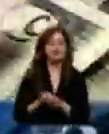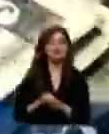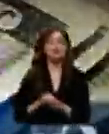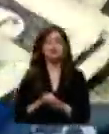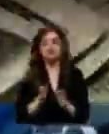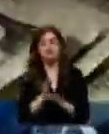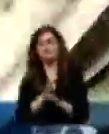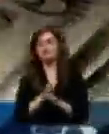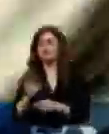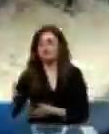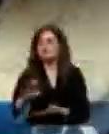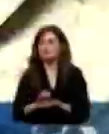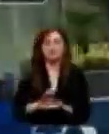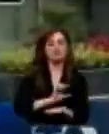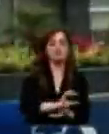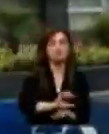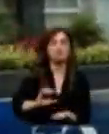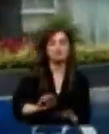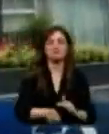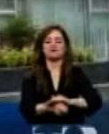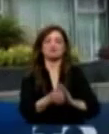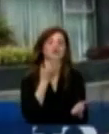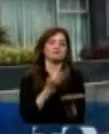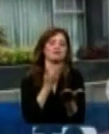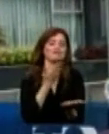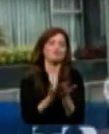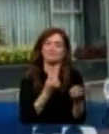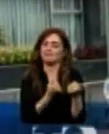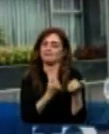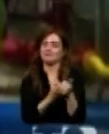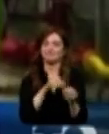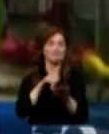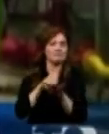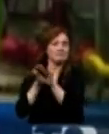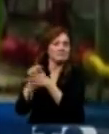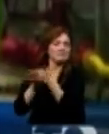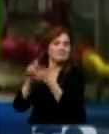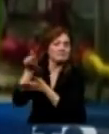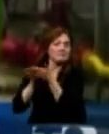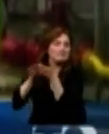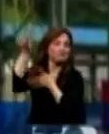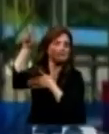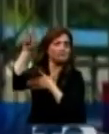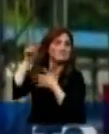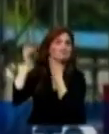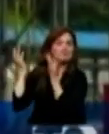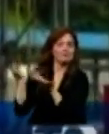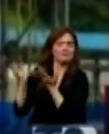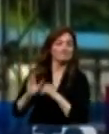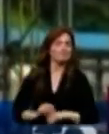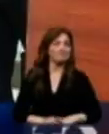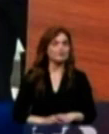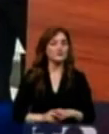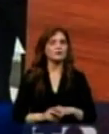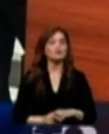a los funcionarios de Petroecuador como gratificaciones por las gestiones relacionadas al proyecto Poliducto Pascuales